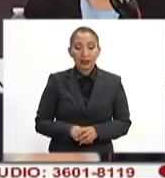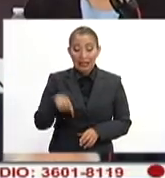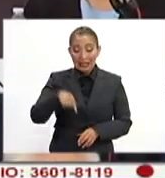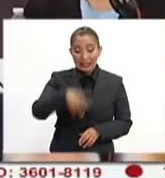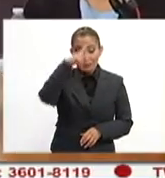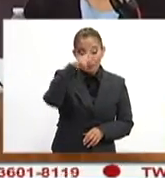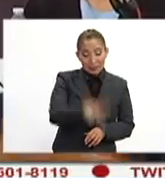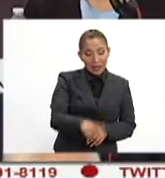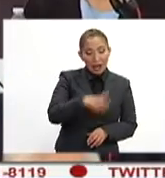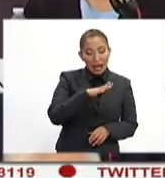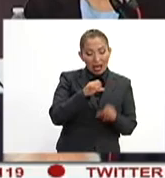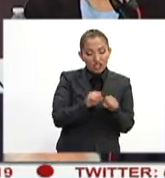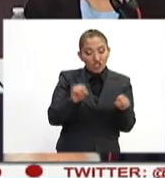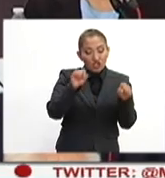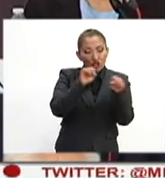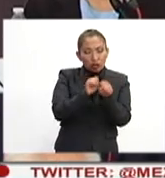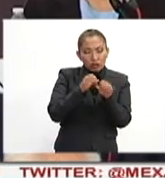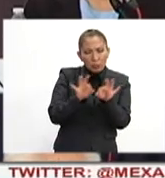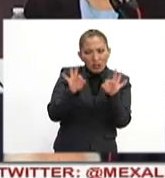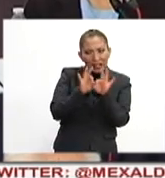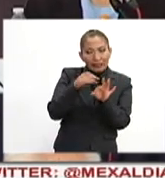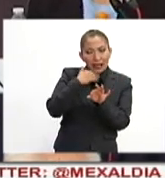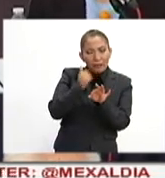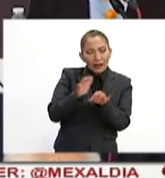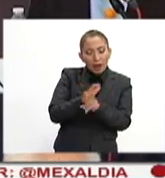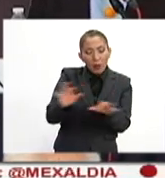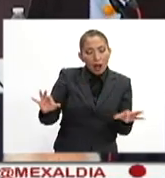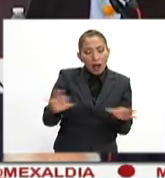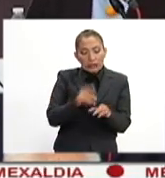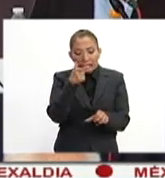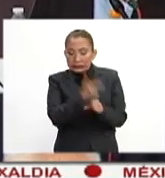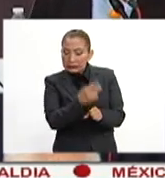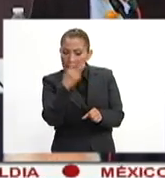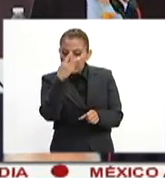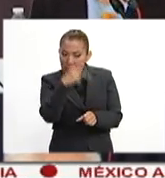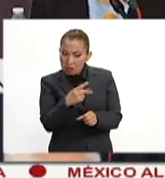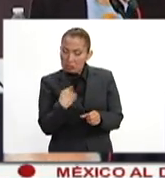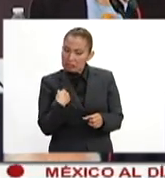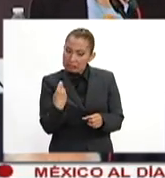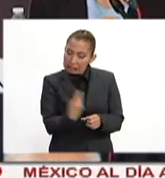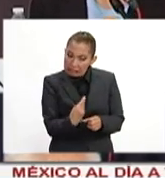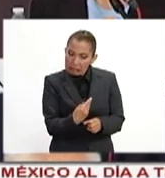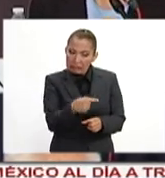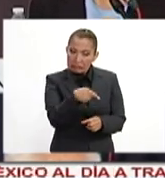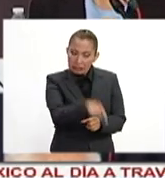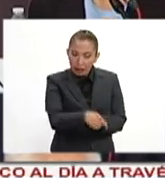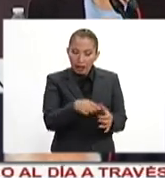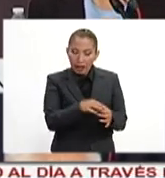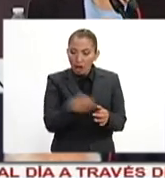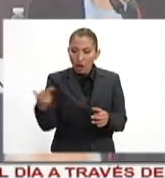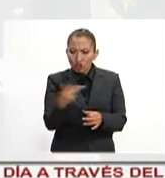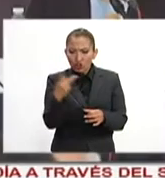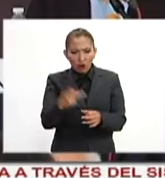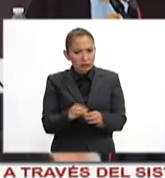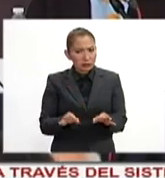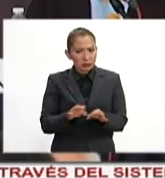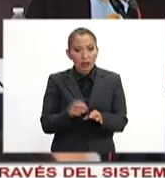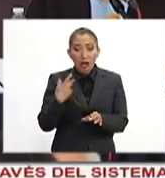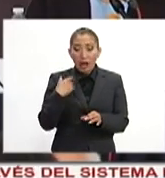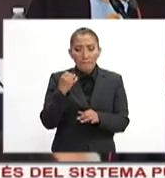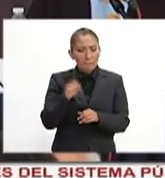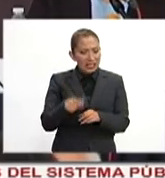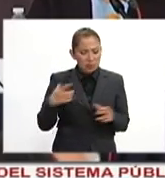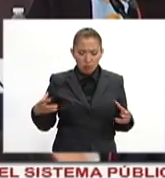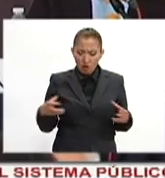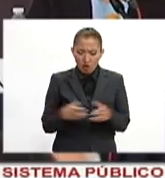México es un socio estratégico para Alemania, ¿no? Creo que somos socios muy importantes en los dos sentidos. Jugamos en el